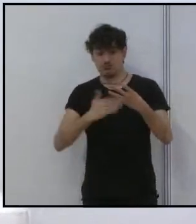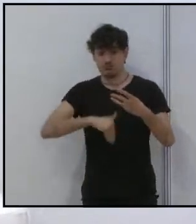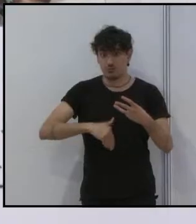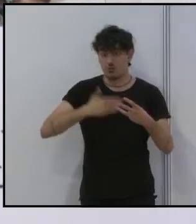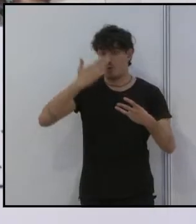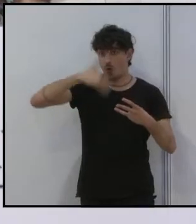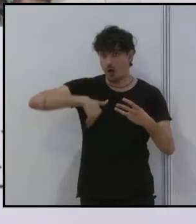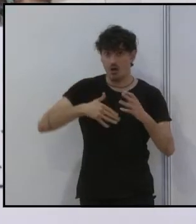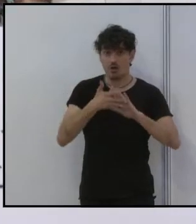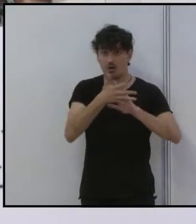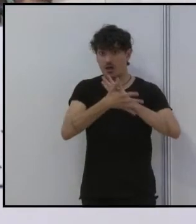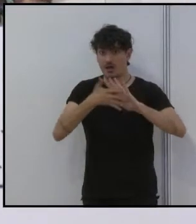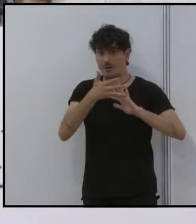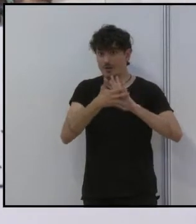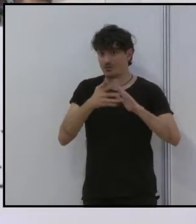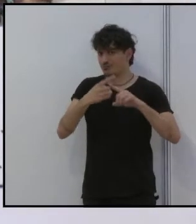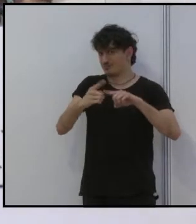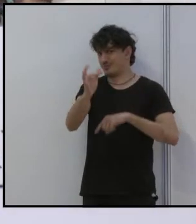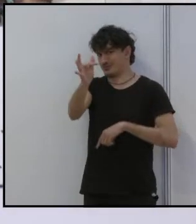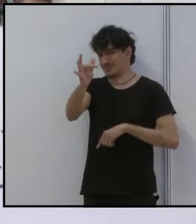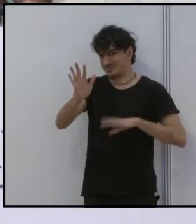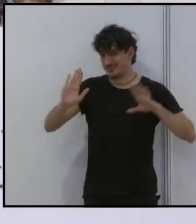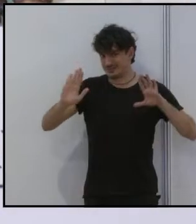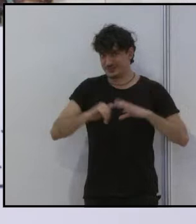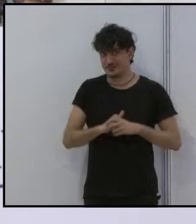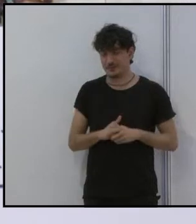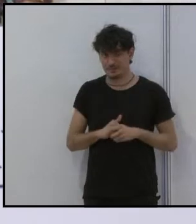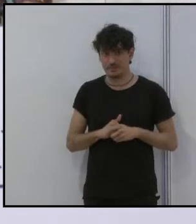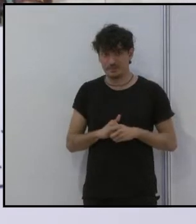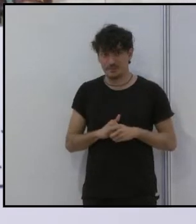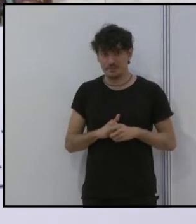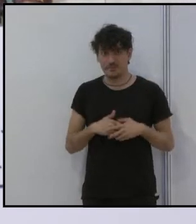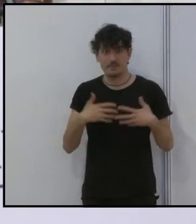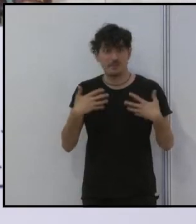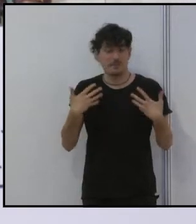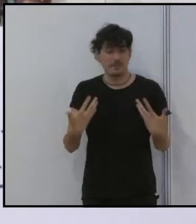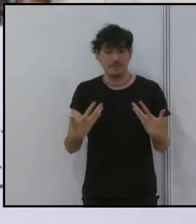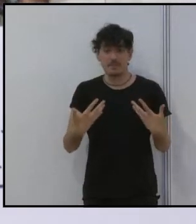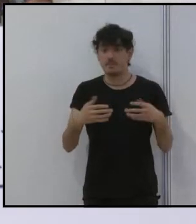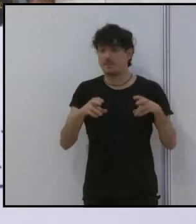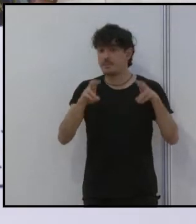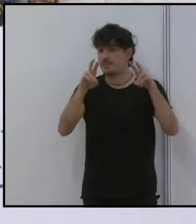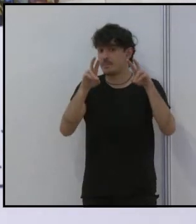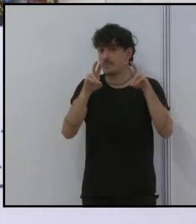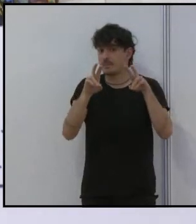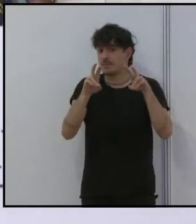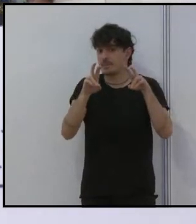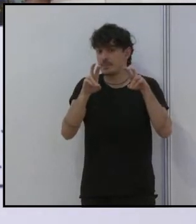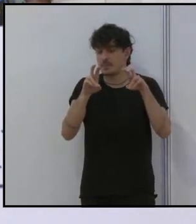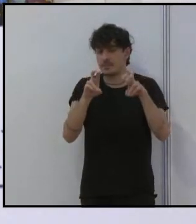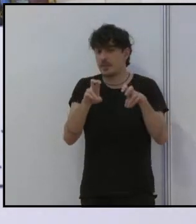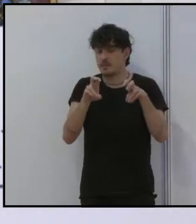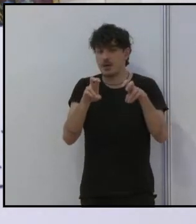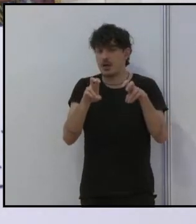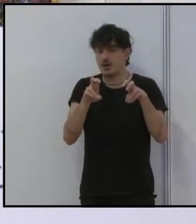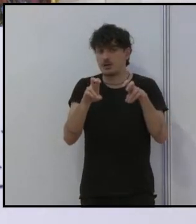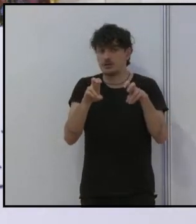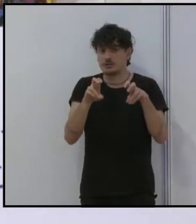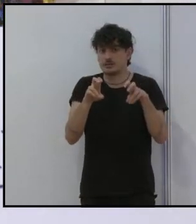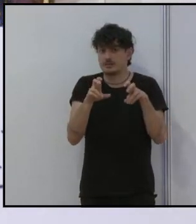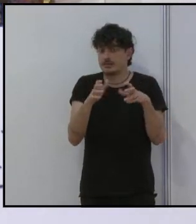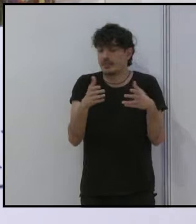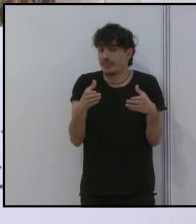él a sus espaldas. El cuento, este género pequeño que muchos de nosotros adoramos, no